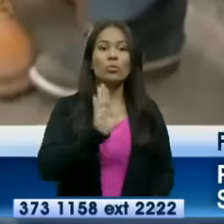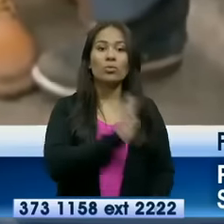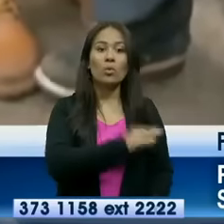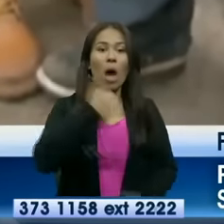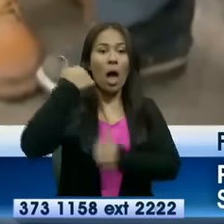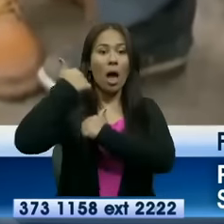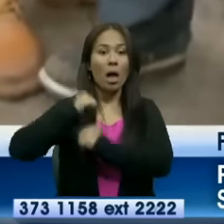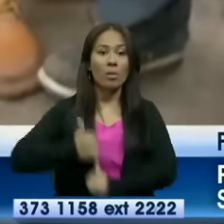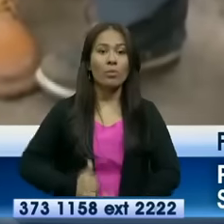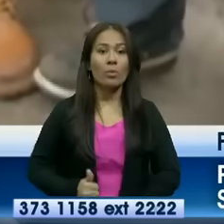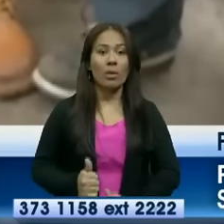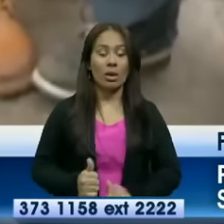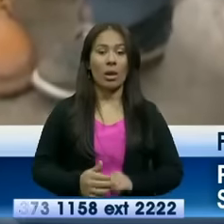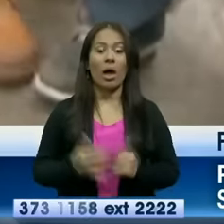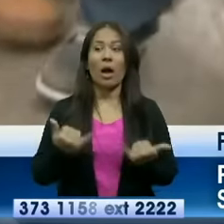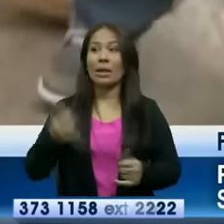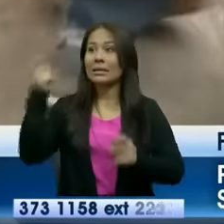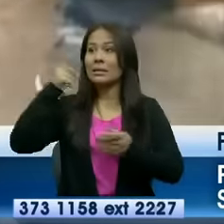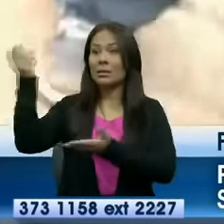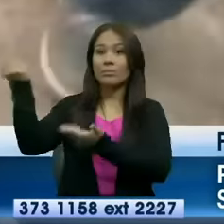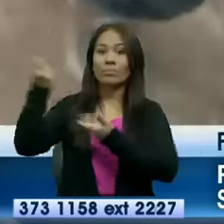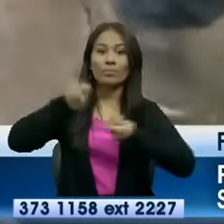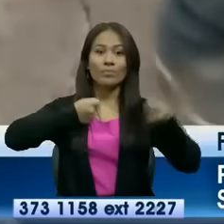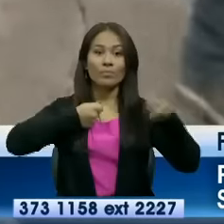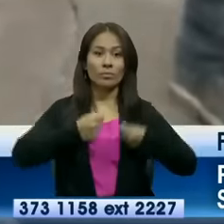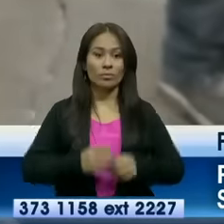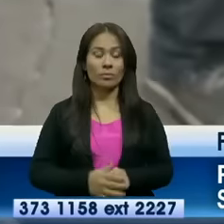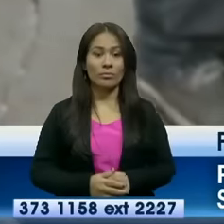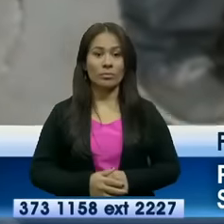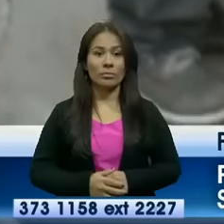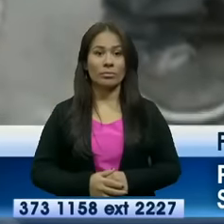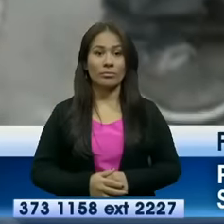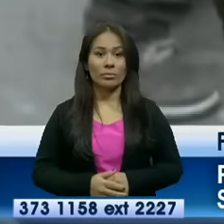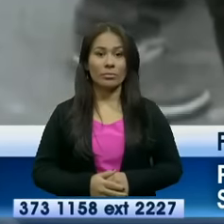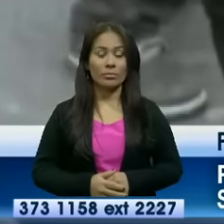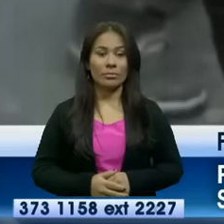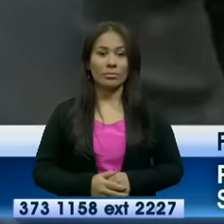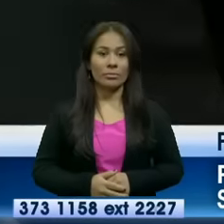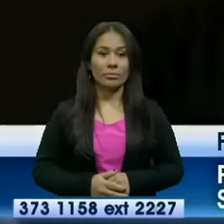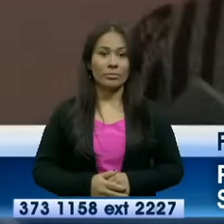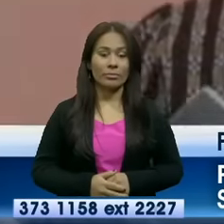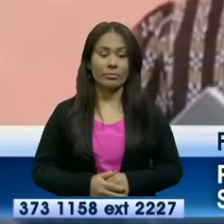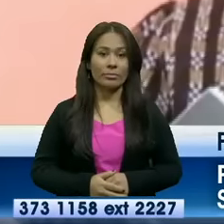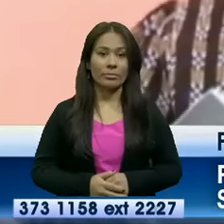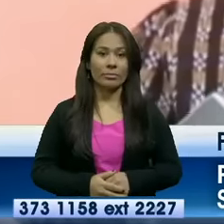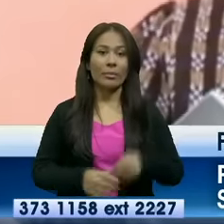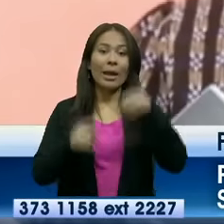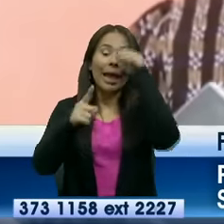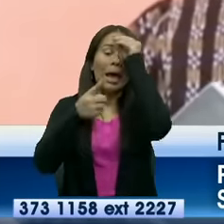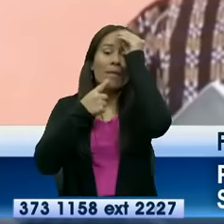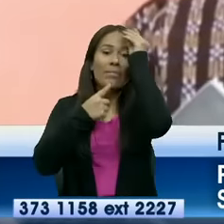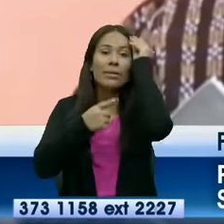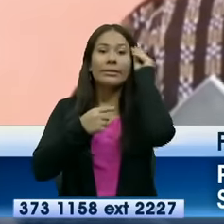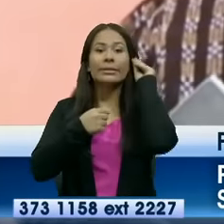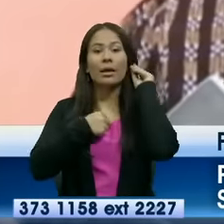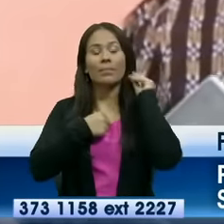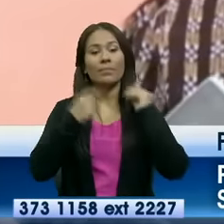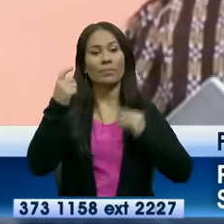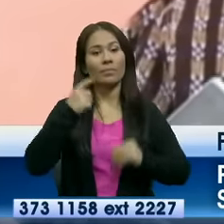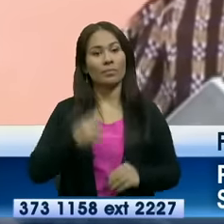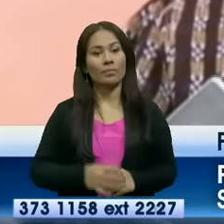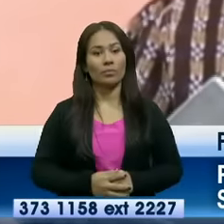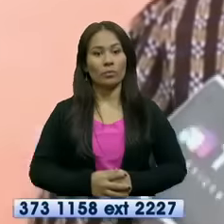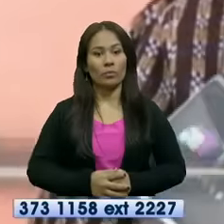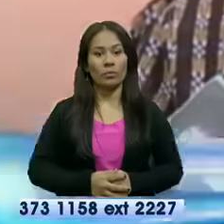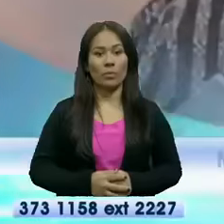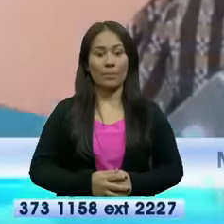de esa mano solidaria para cuidar de sus nietos. Y Dios le pague que me ayuden, porque para cualquier